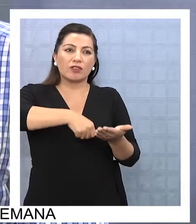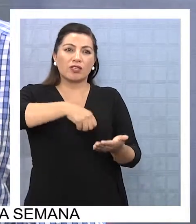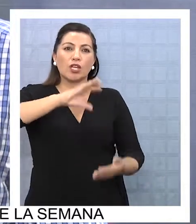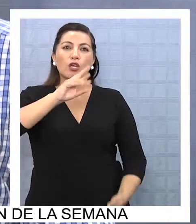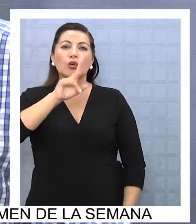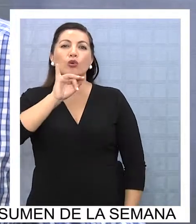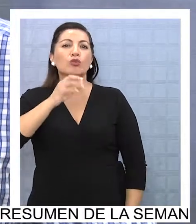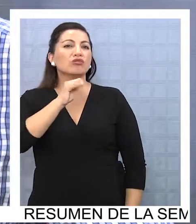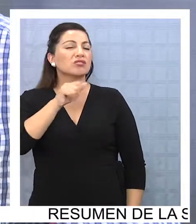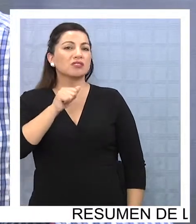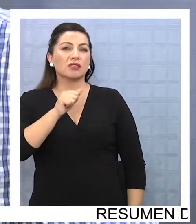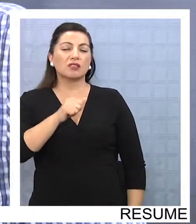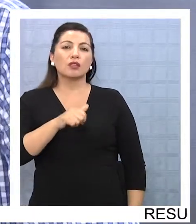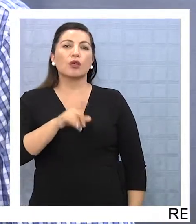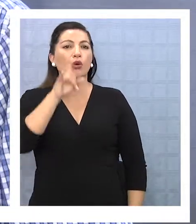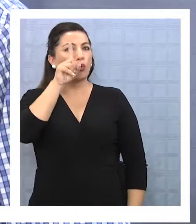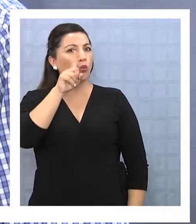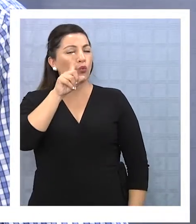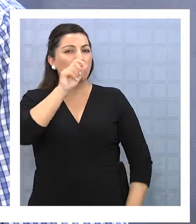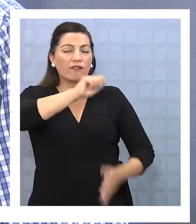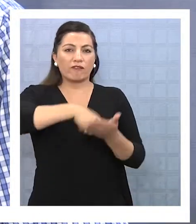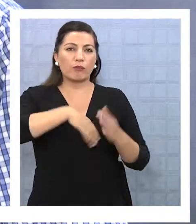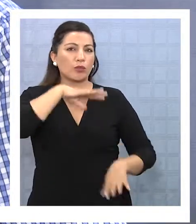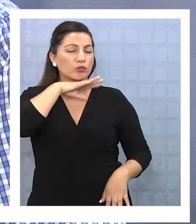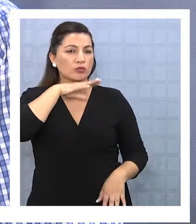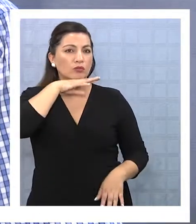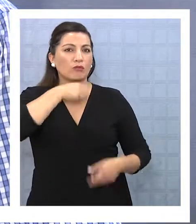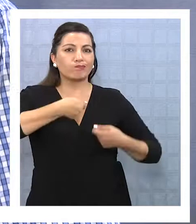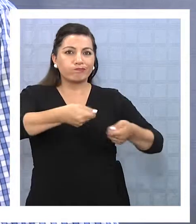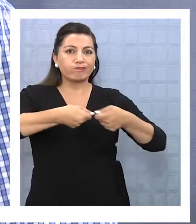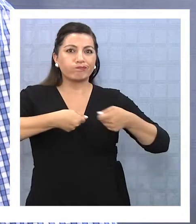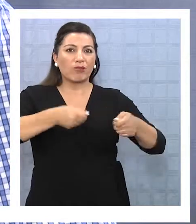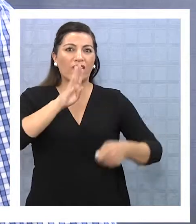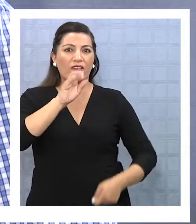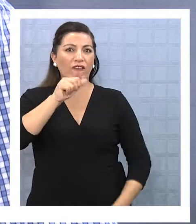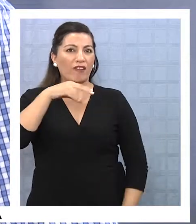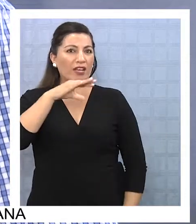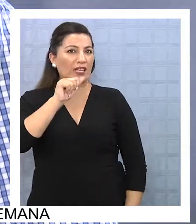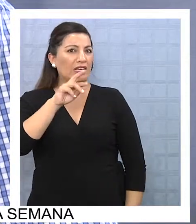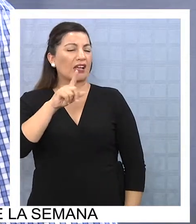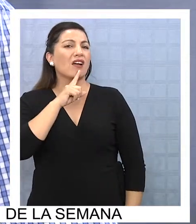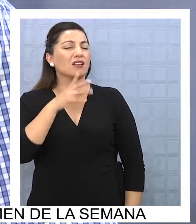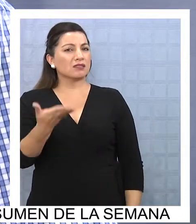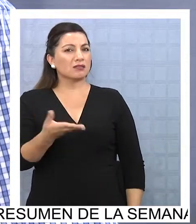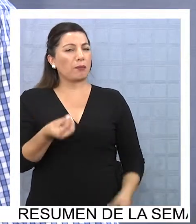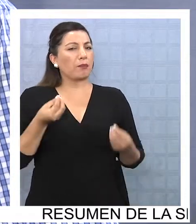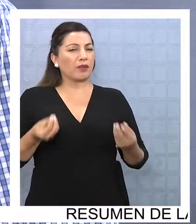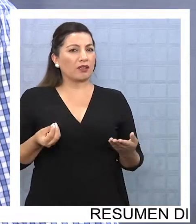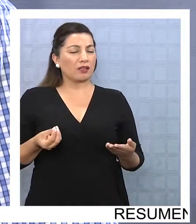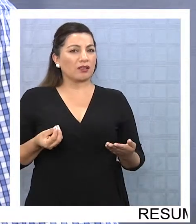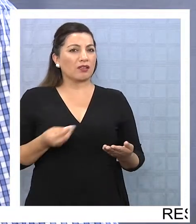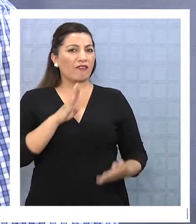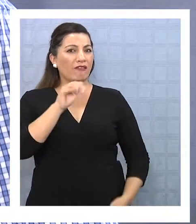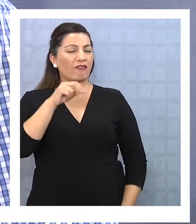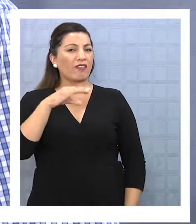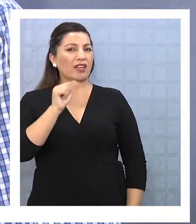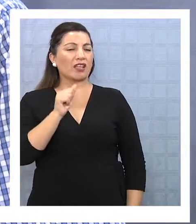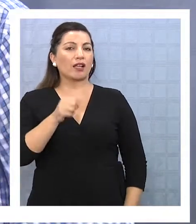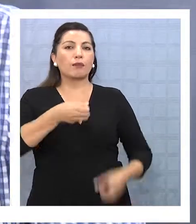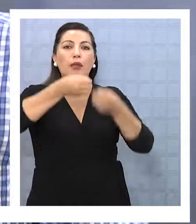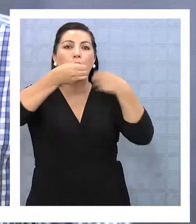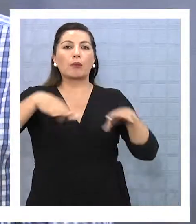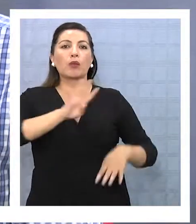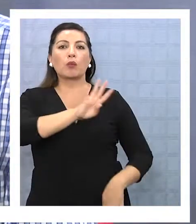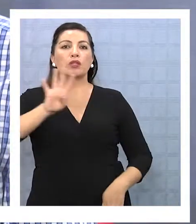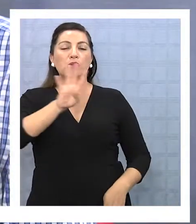estuvieron años sin actividad y una de ellas se usó para las inversiones Bancar, ¿cierto? Para que las inversiones Bancar declarara pérdidas